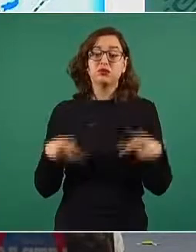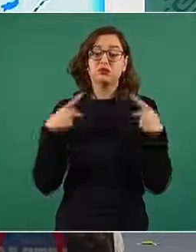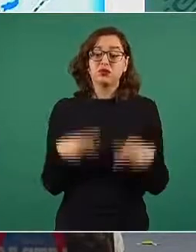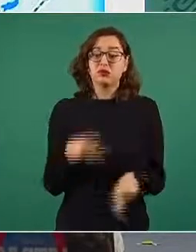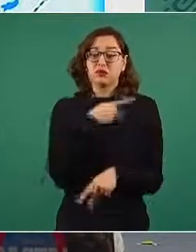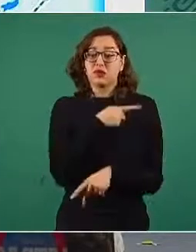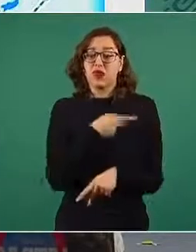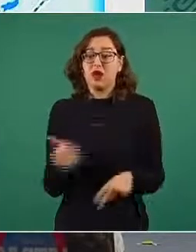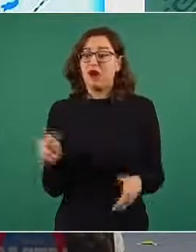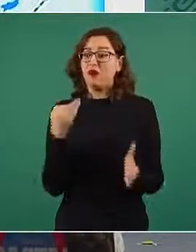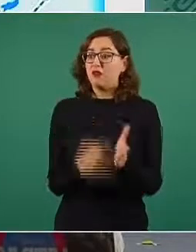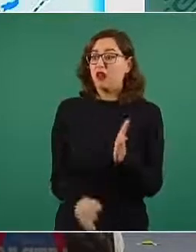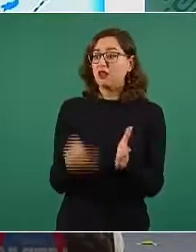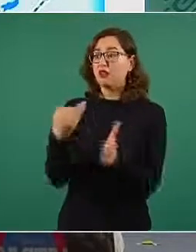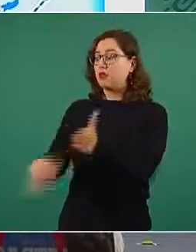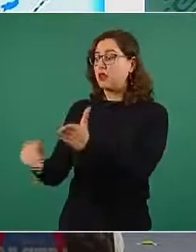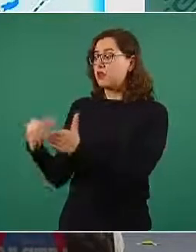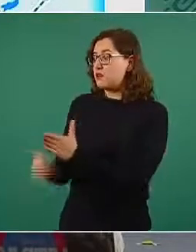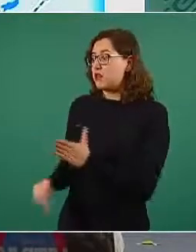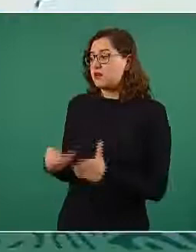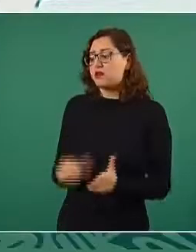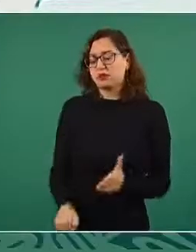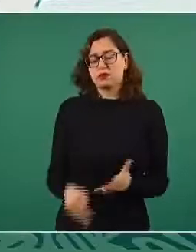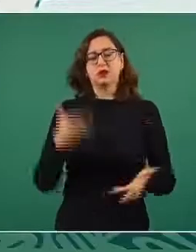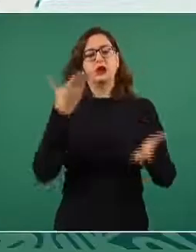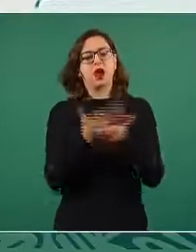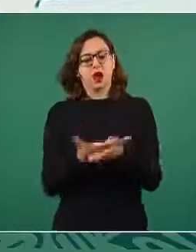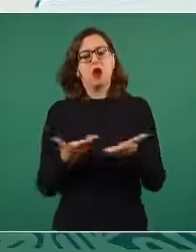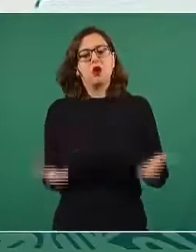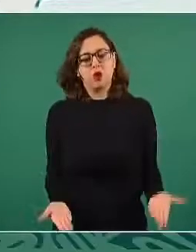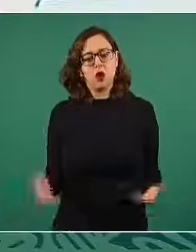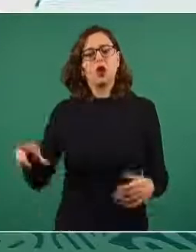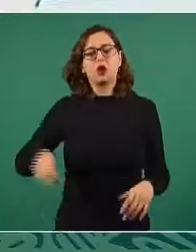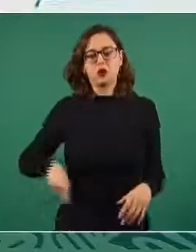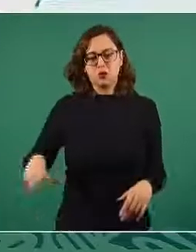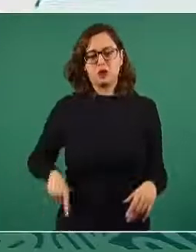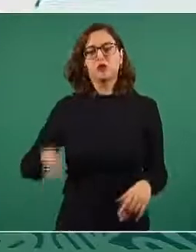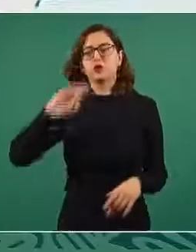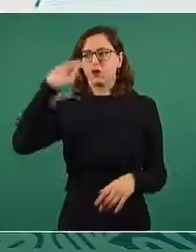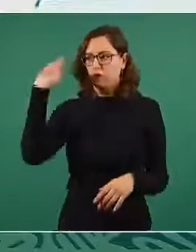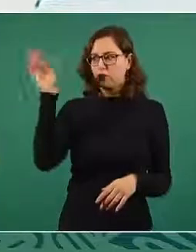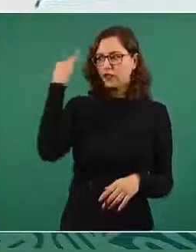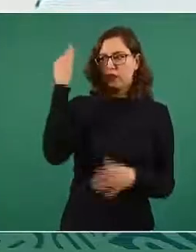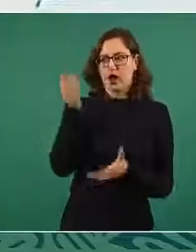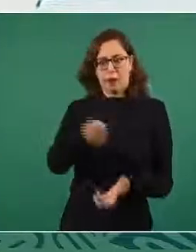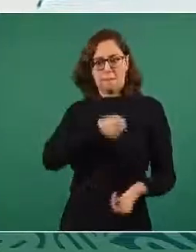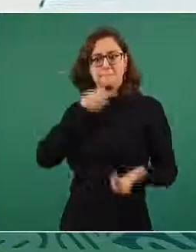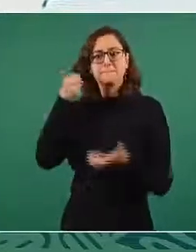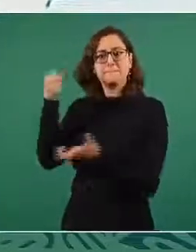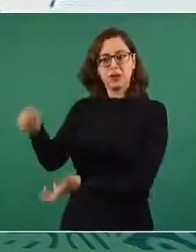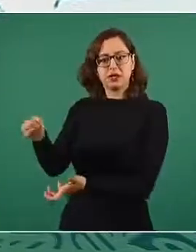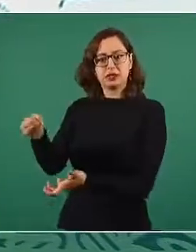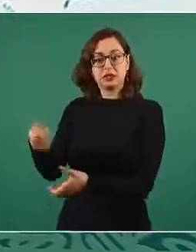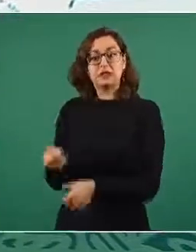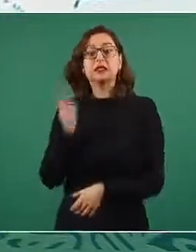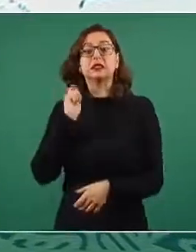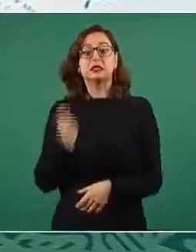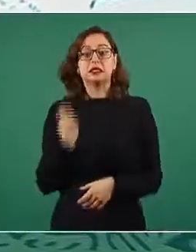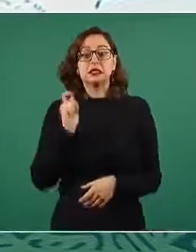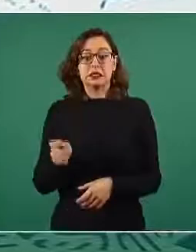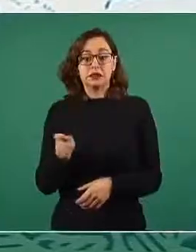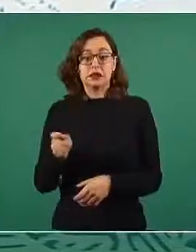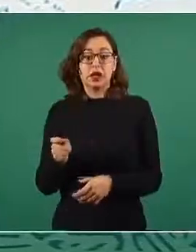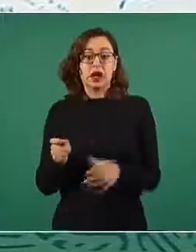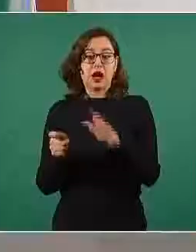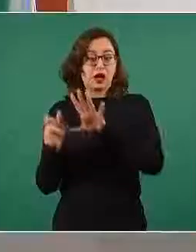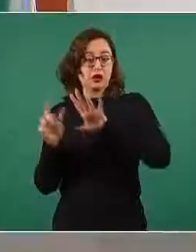y ahora hay inversión pública federal. Esto no significa que se va a dejar de atender el centro